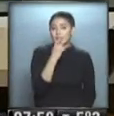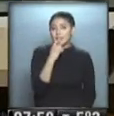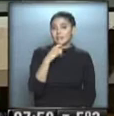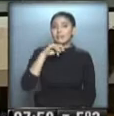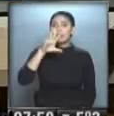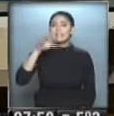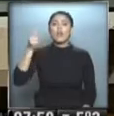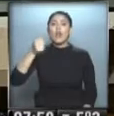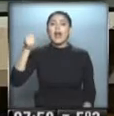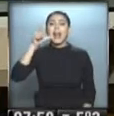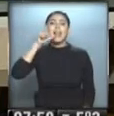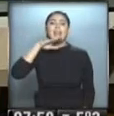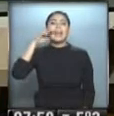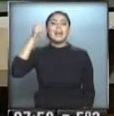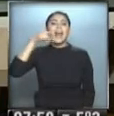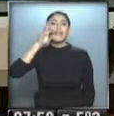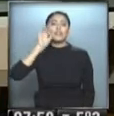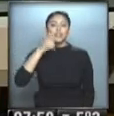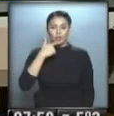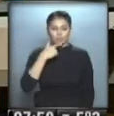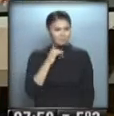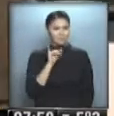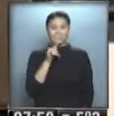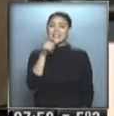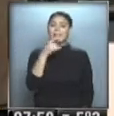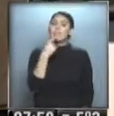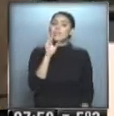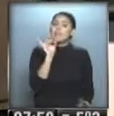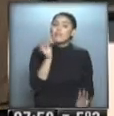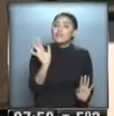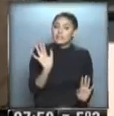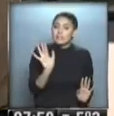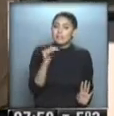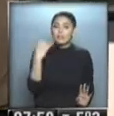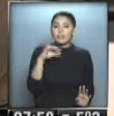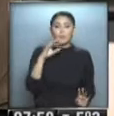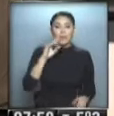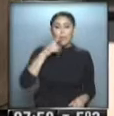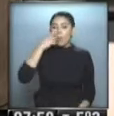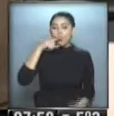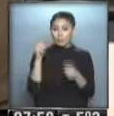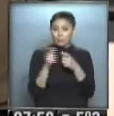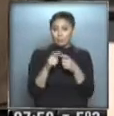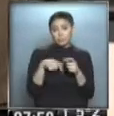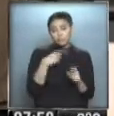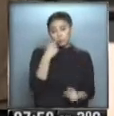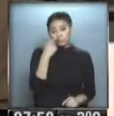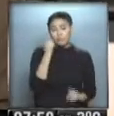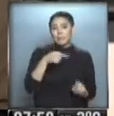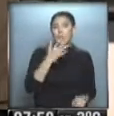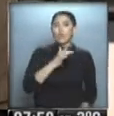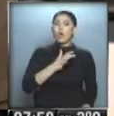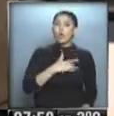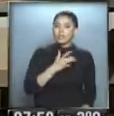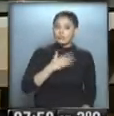5 alejandros difícil nos alejan difícil la pregunta que diría que no dejaría de ver causas y consecuencias que me entretuvo corazón de